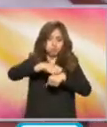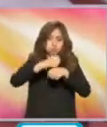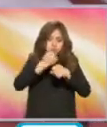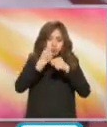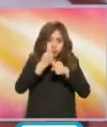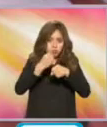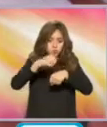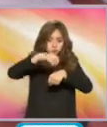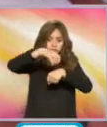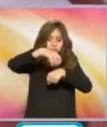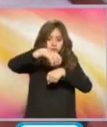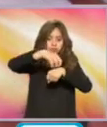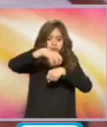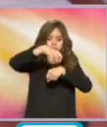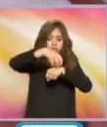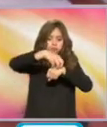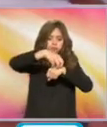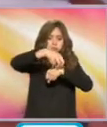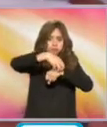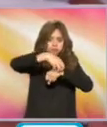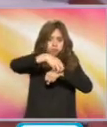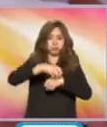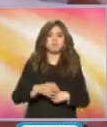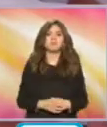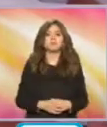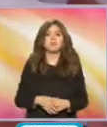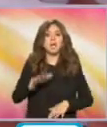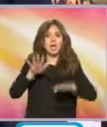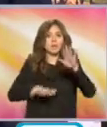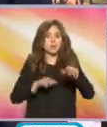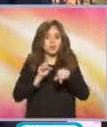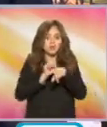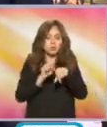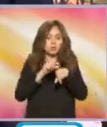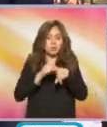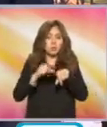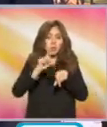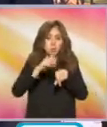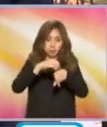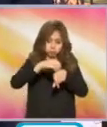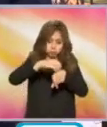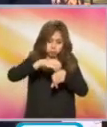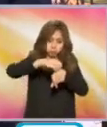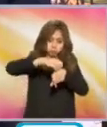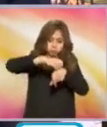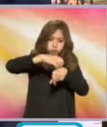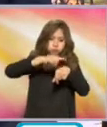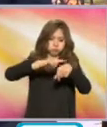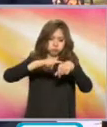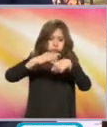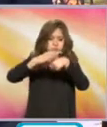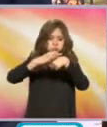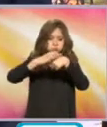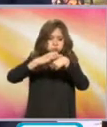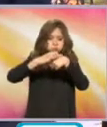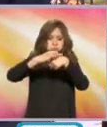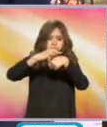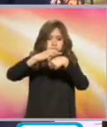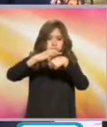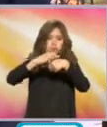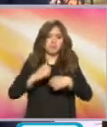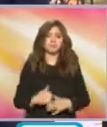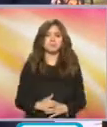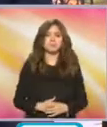más elevada. Se abulta La un poquito. cicatriz se abulta. A veces es mucho, a veces es una gran elevación de la cicatriz.